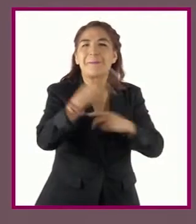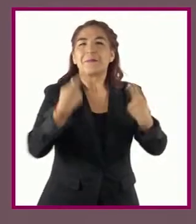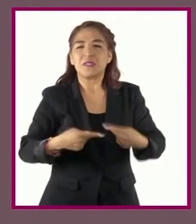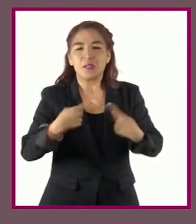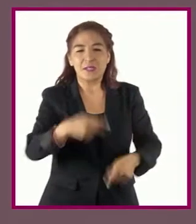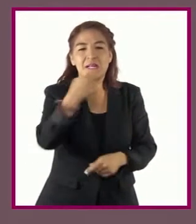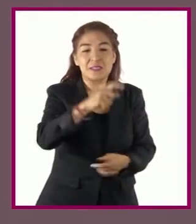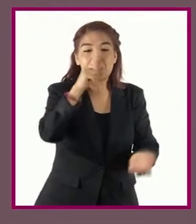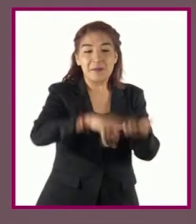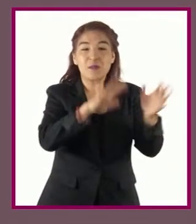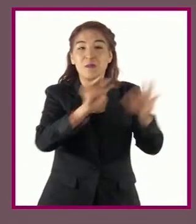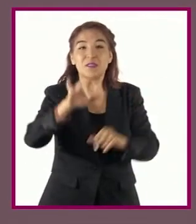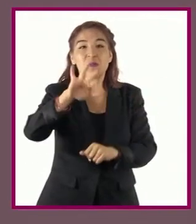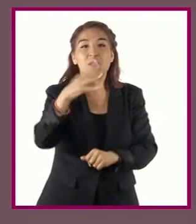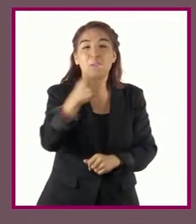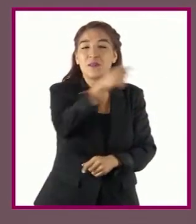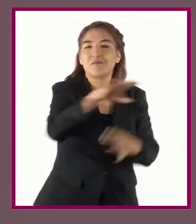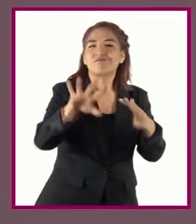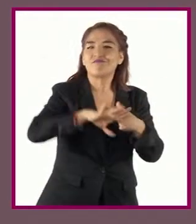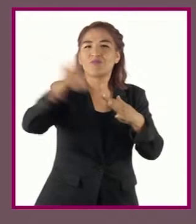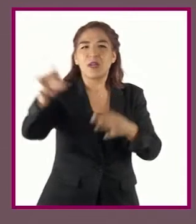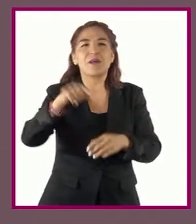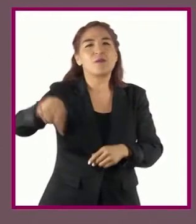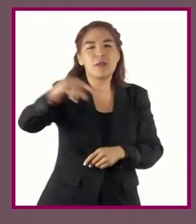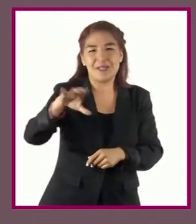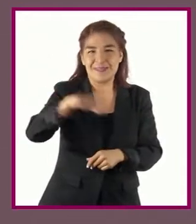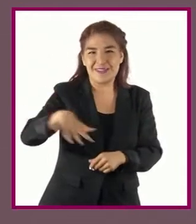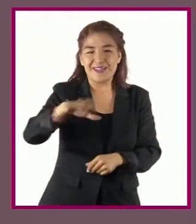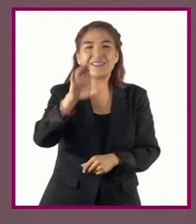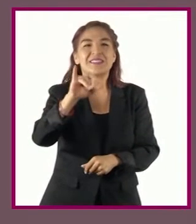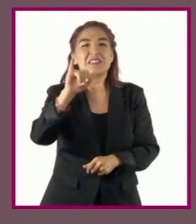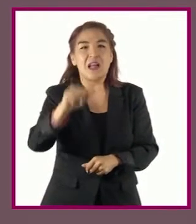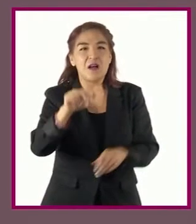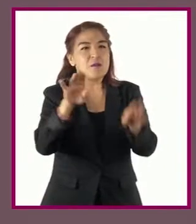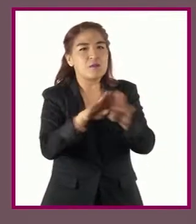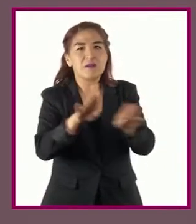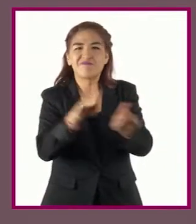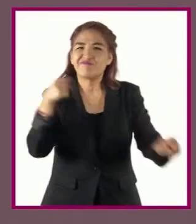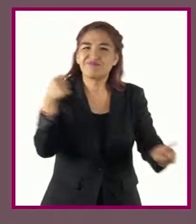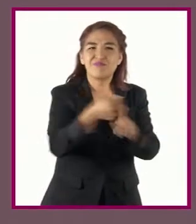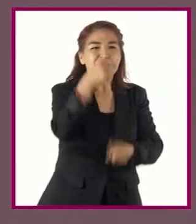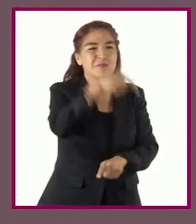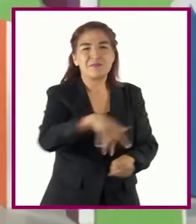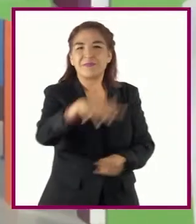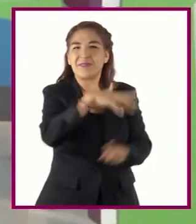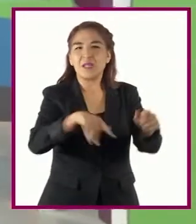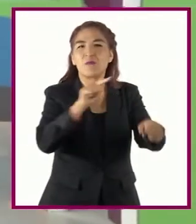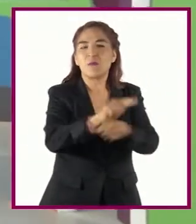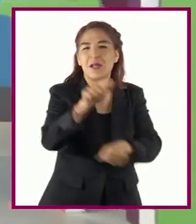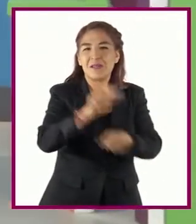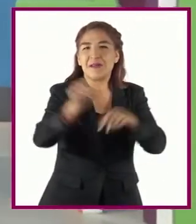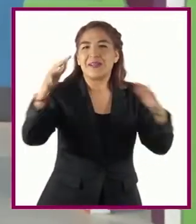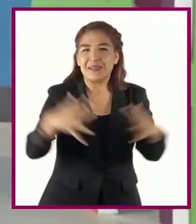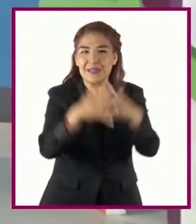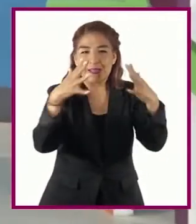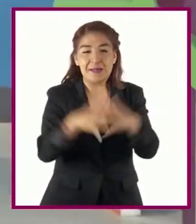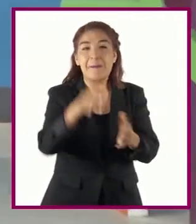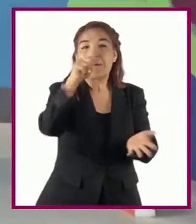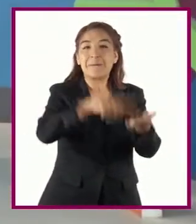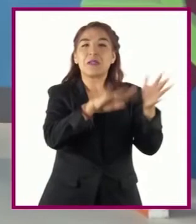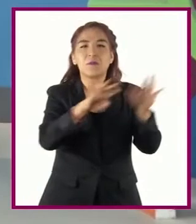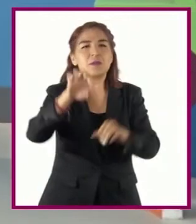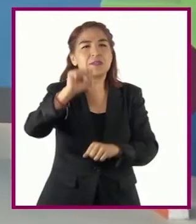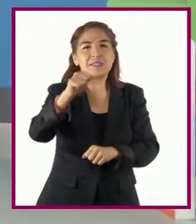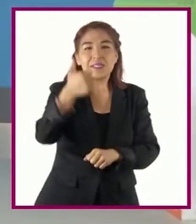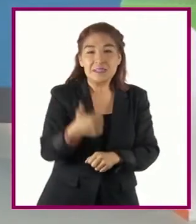1954, cuando la Agencia Central de Inteligencia, CIA, dio un golpe de Estado en su país. En 1966